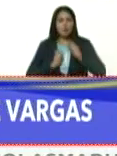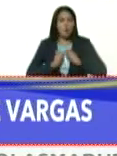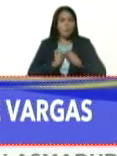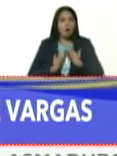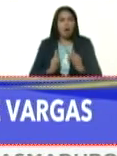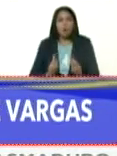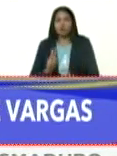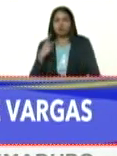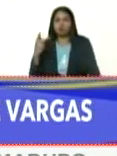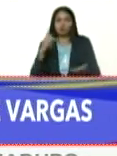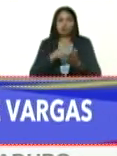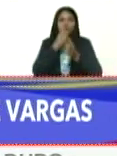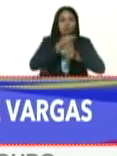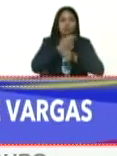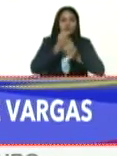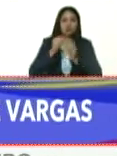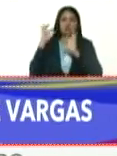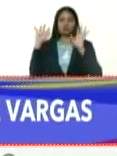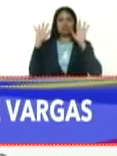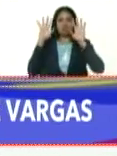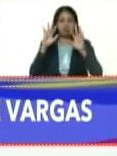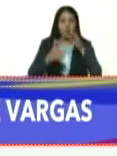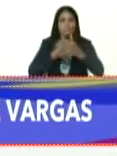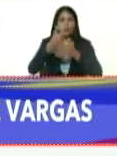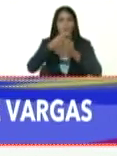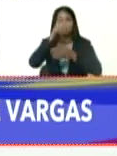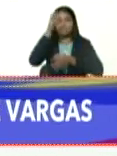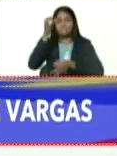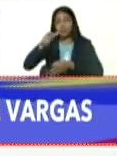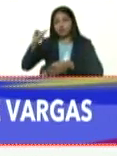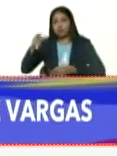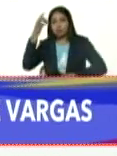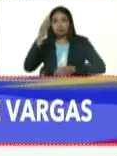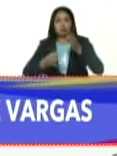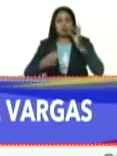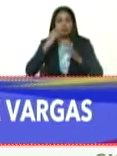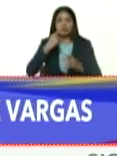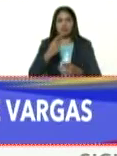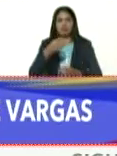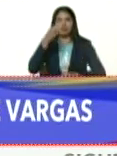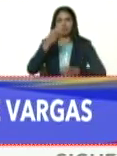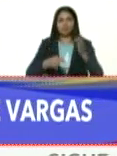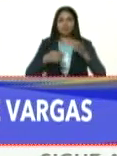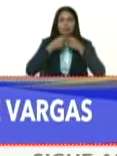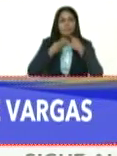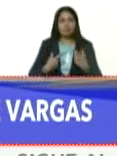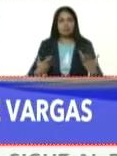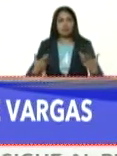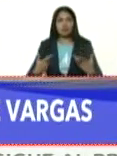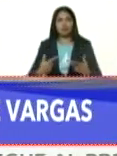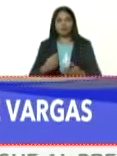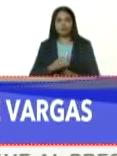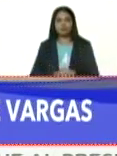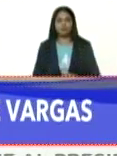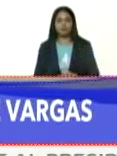con la entrada de la caballería. La suerte de esta batalla está echada, está perdida. Y es